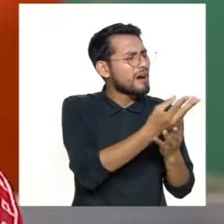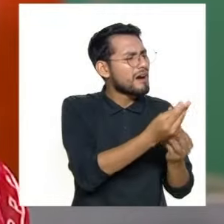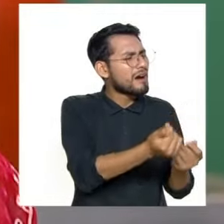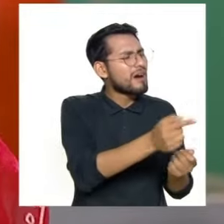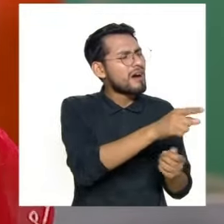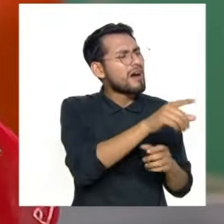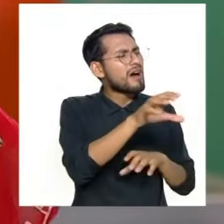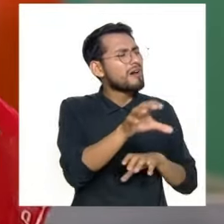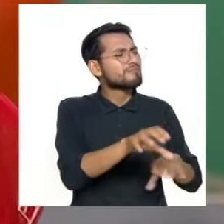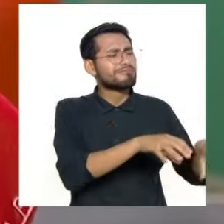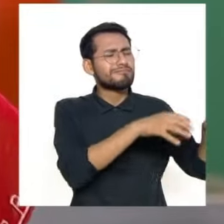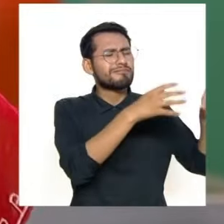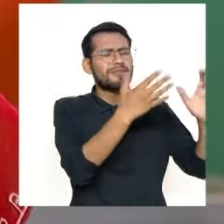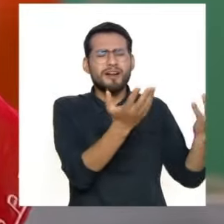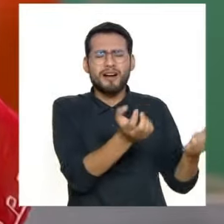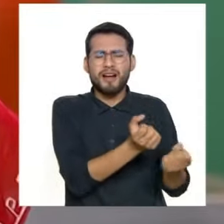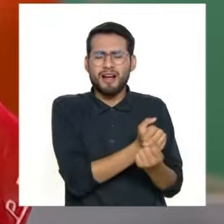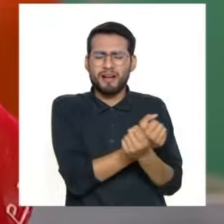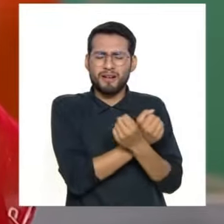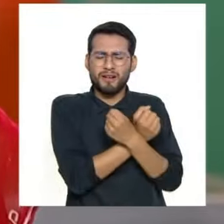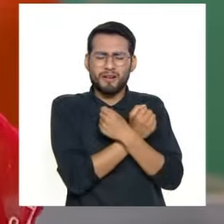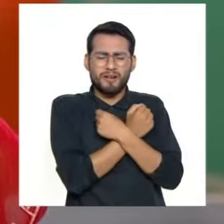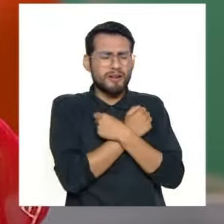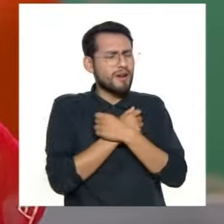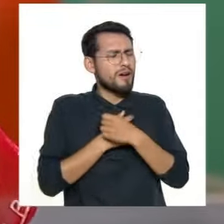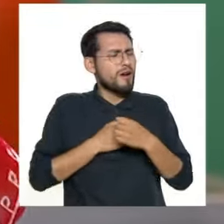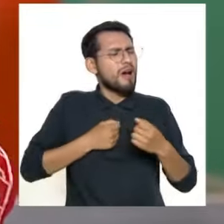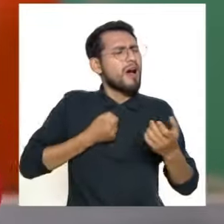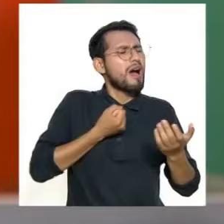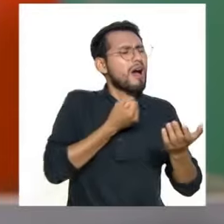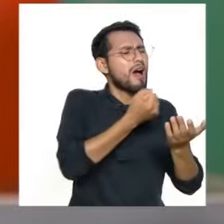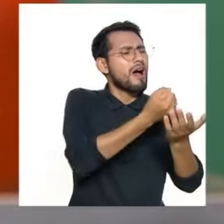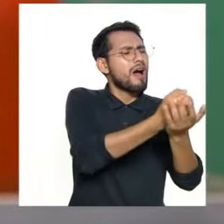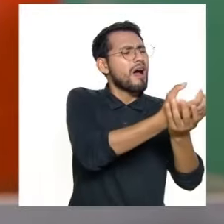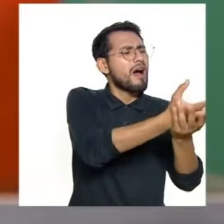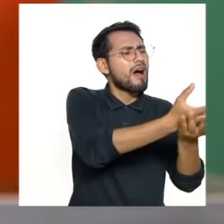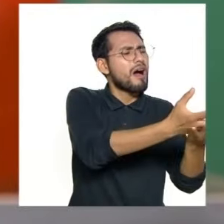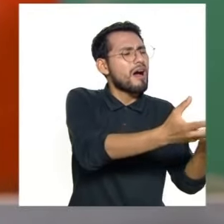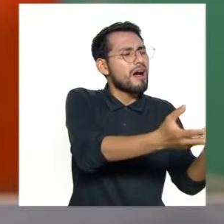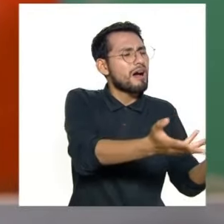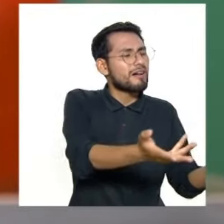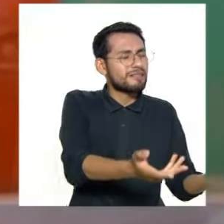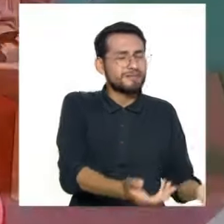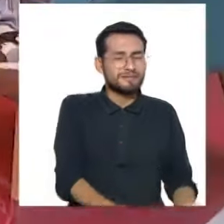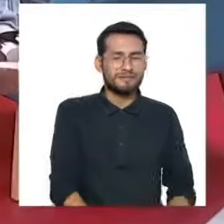hecho del amor que yo te he dado